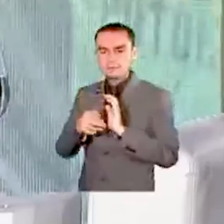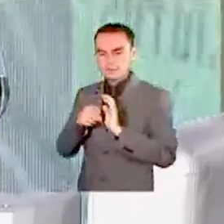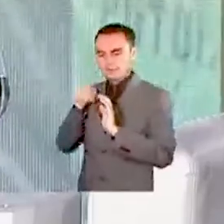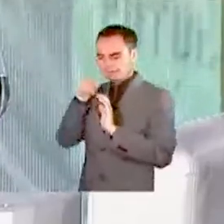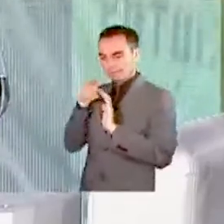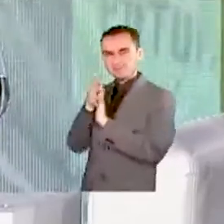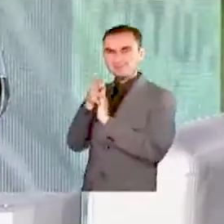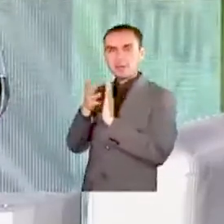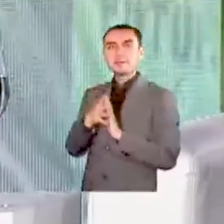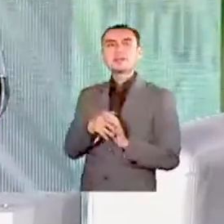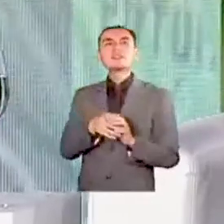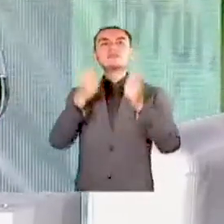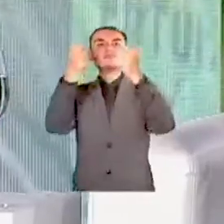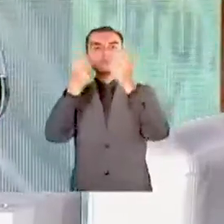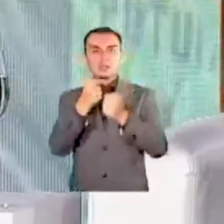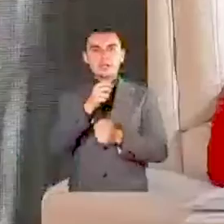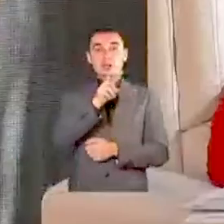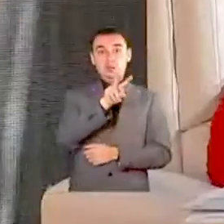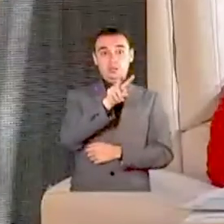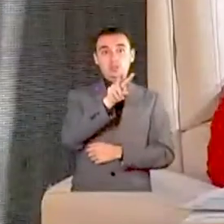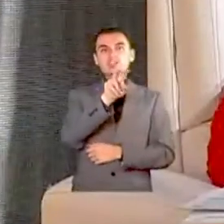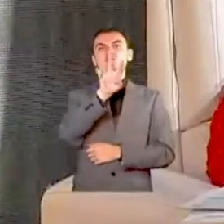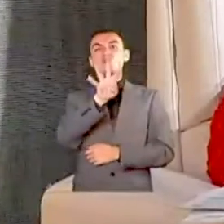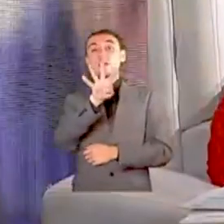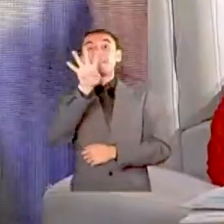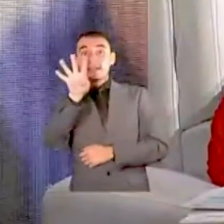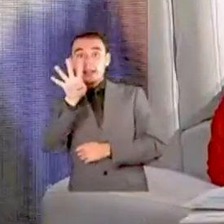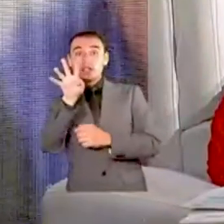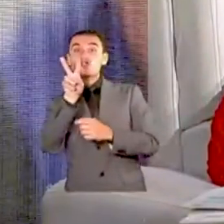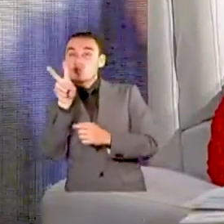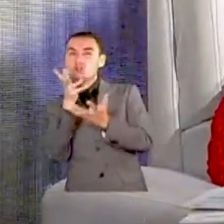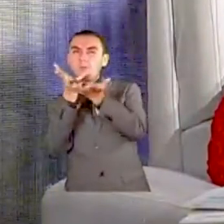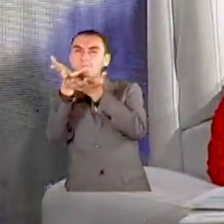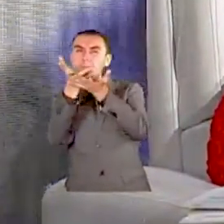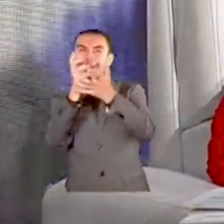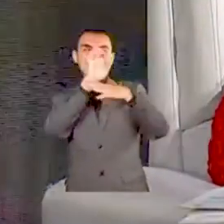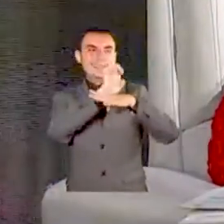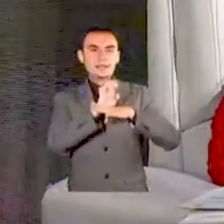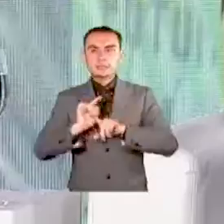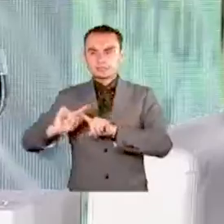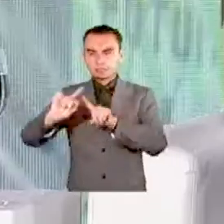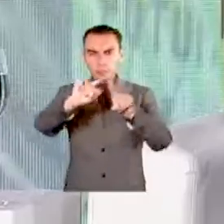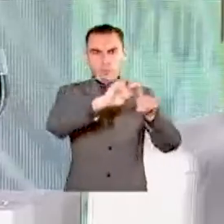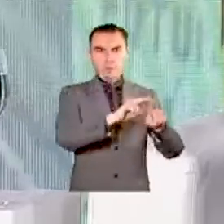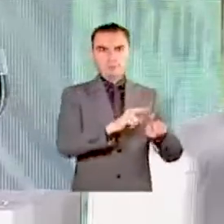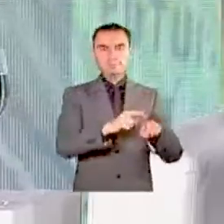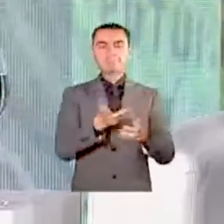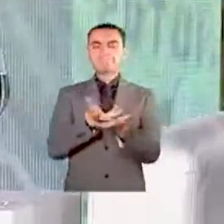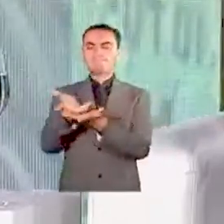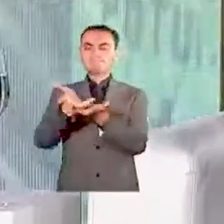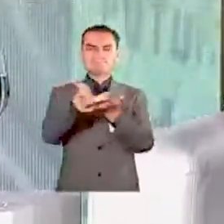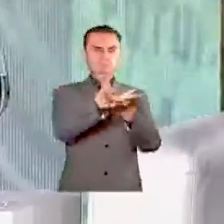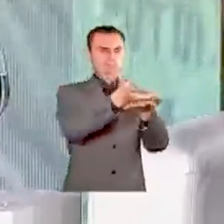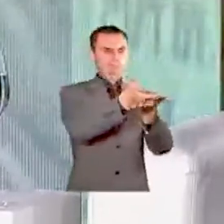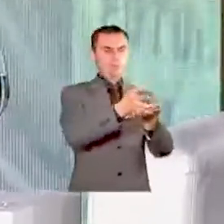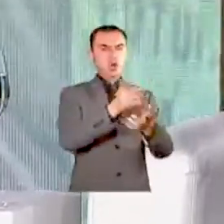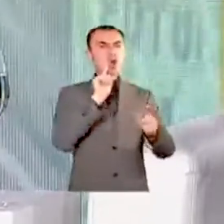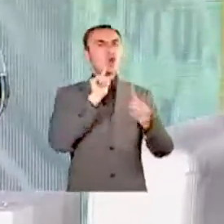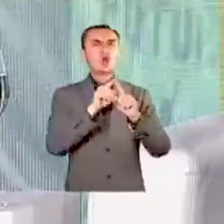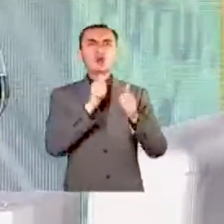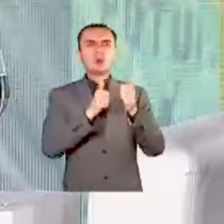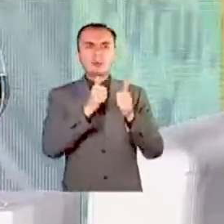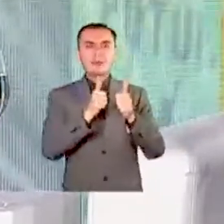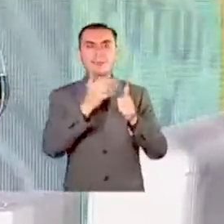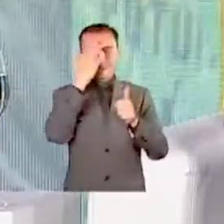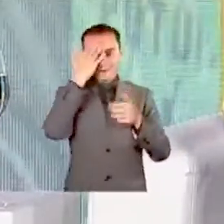se presentaron 242 recomendaciones a las entidades y esto en pro de garantizar los